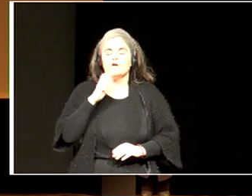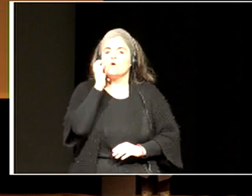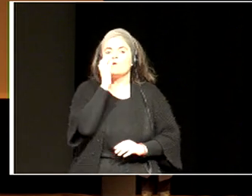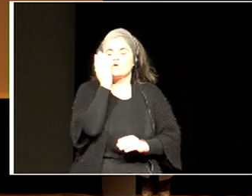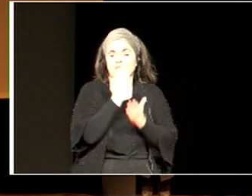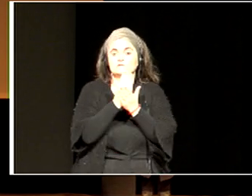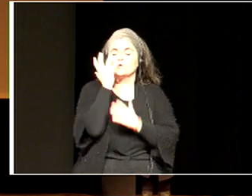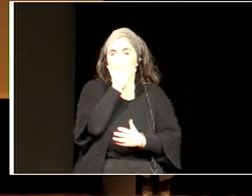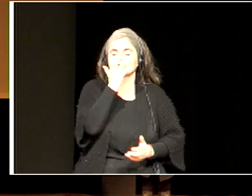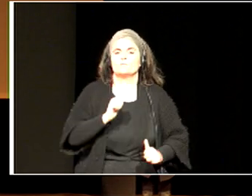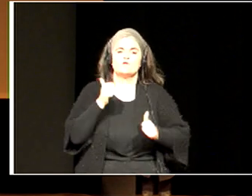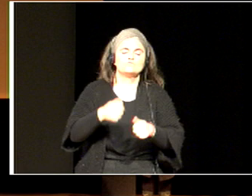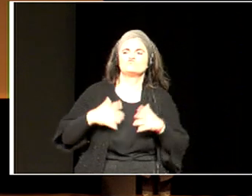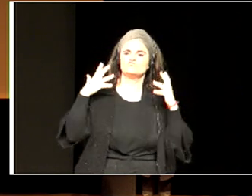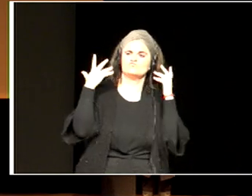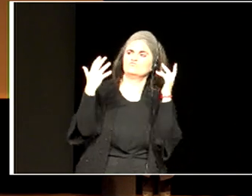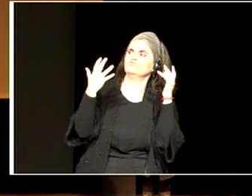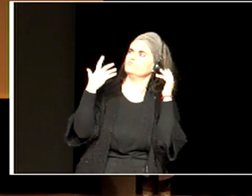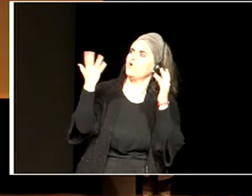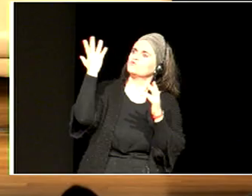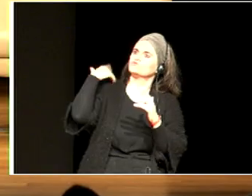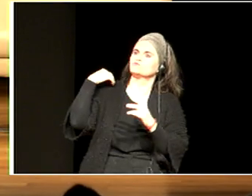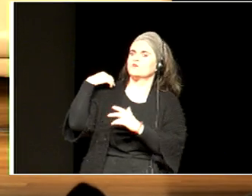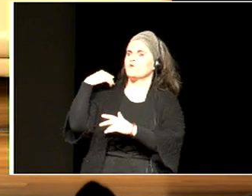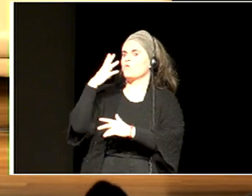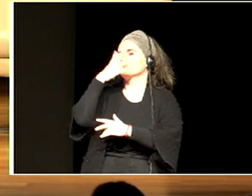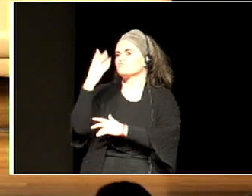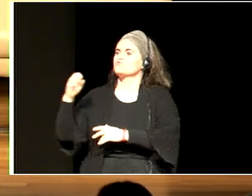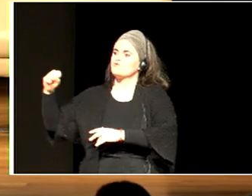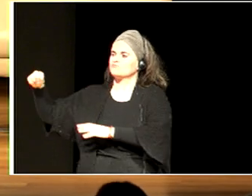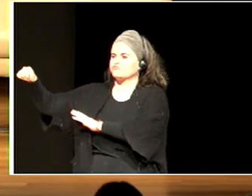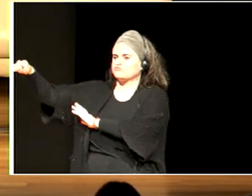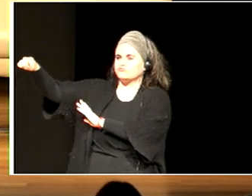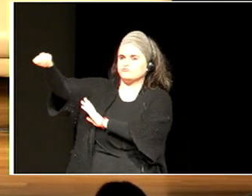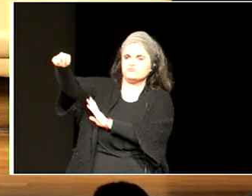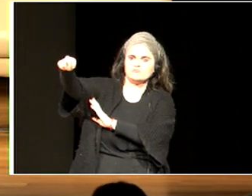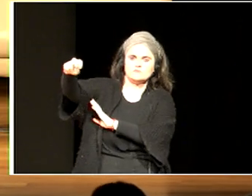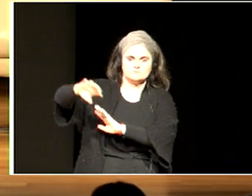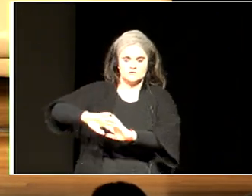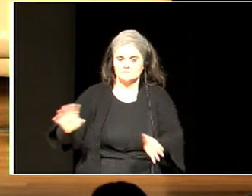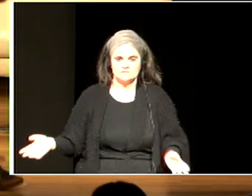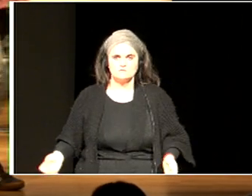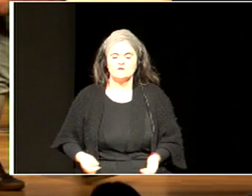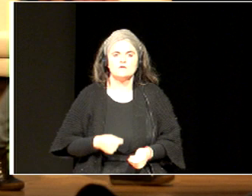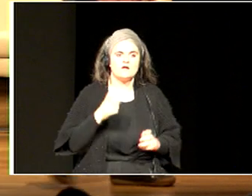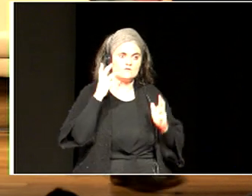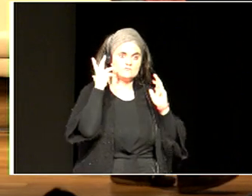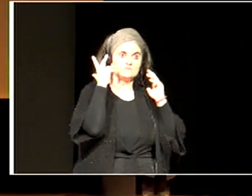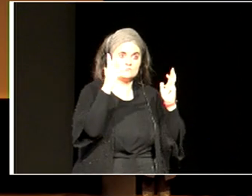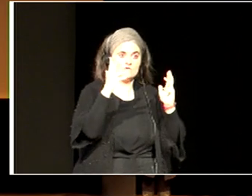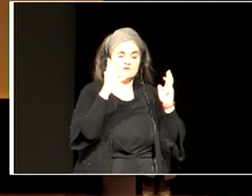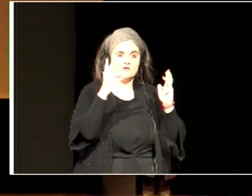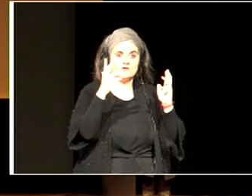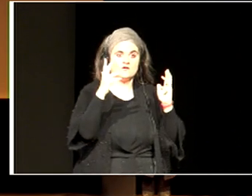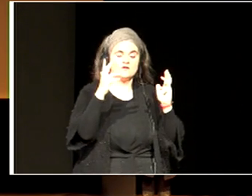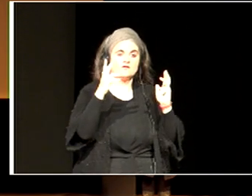terminar había un bosque y a lo lejos pasó un zorro no pasa na había un bosque a lo lejos pasó una